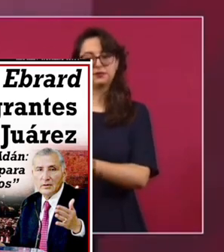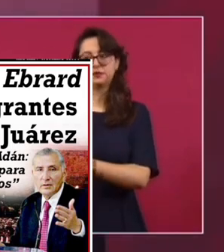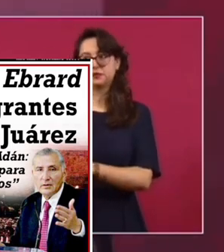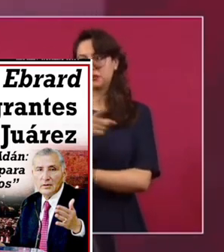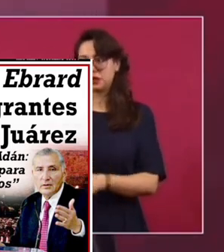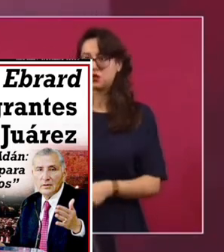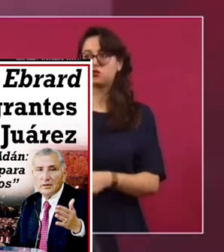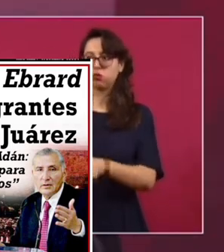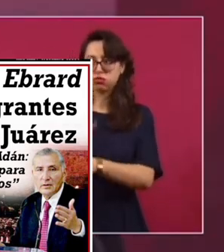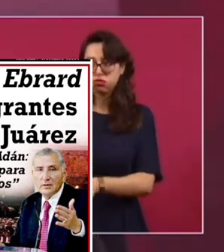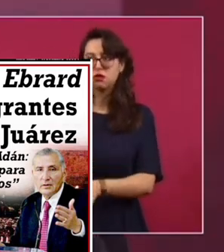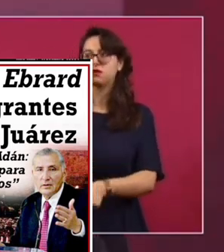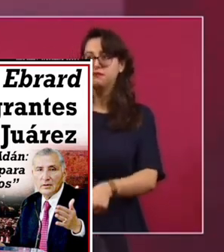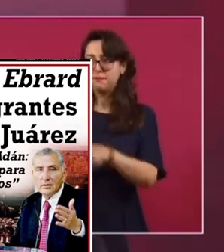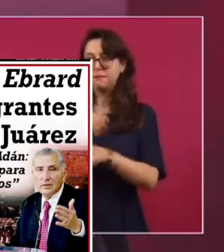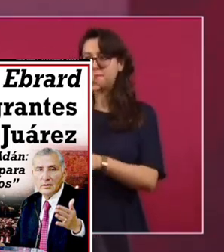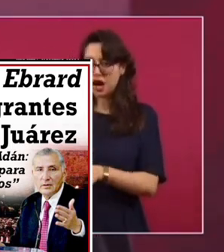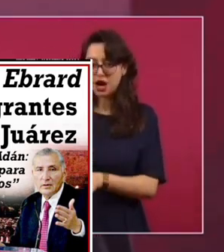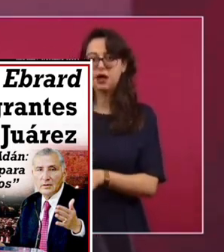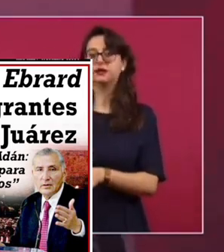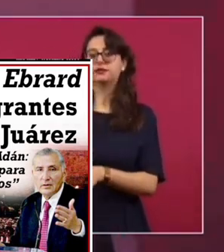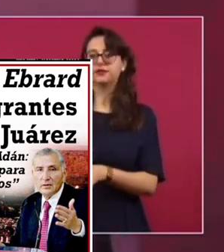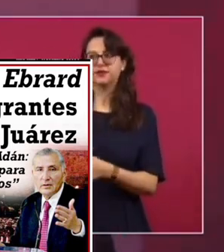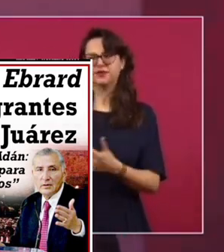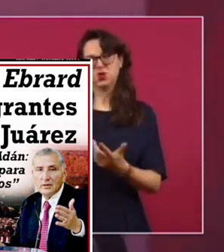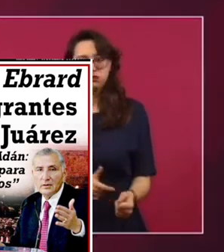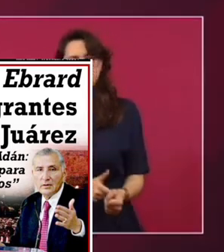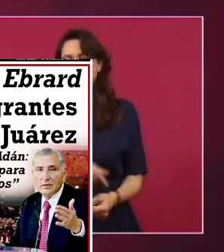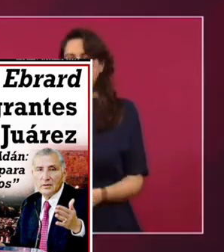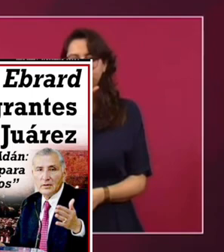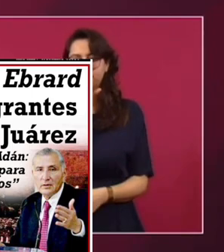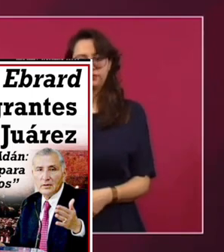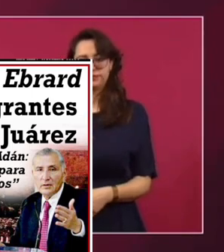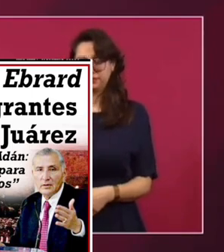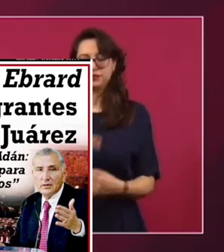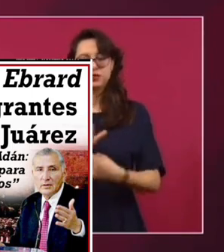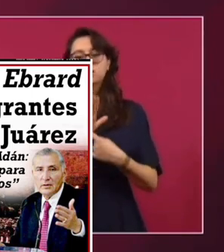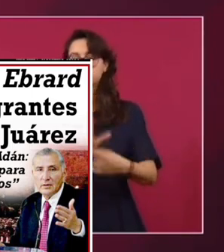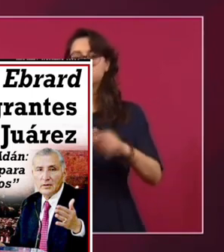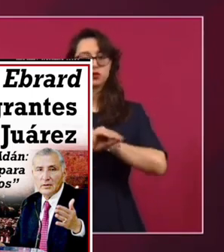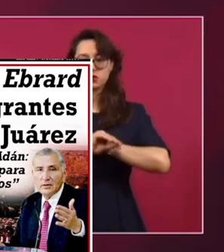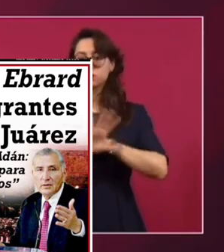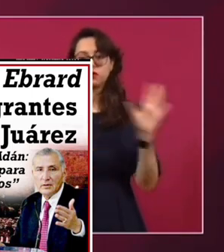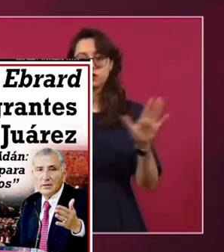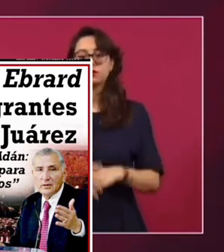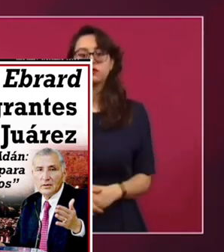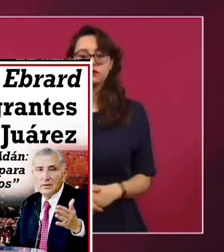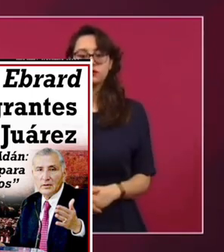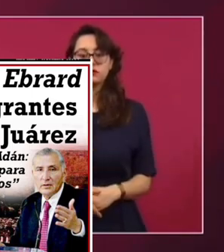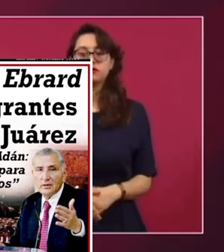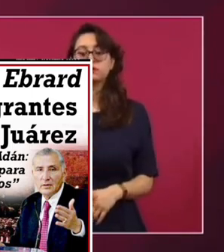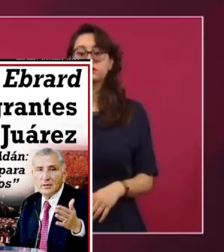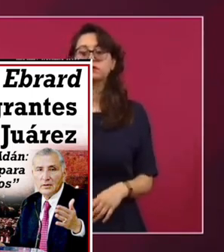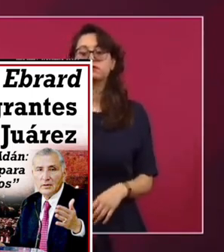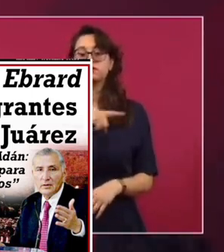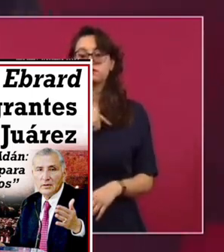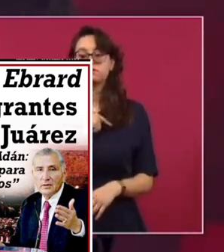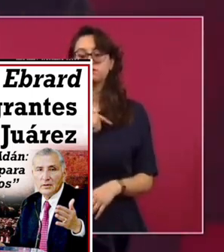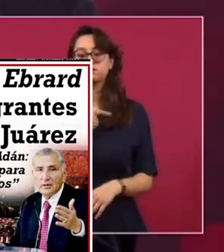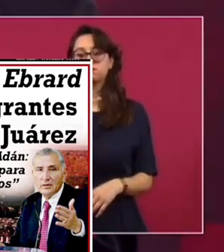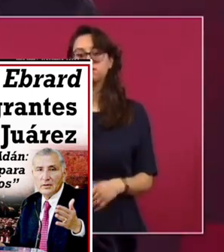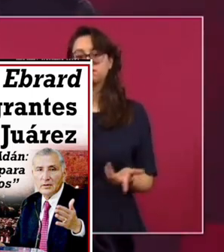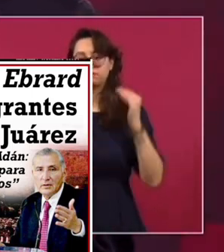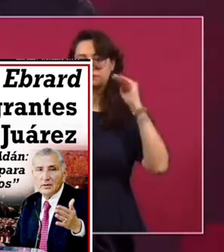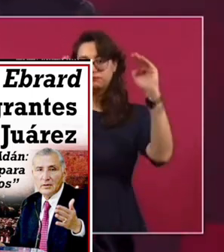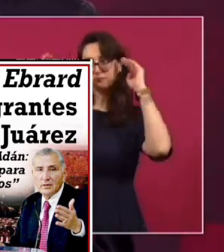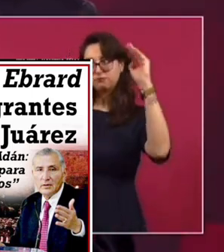hayan causado esta dolorosa tragedia. No vamos nosotros de ninguna manera a actuar